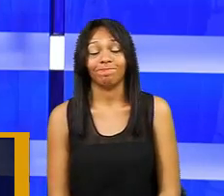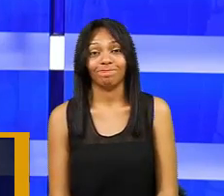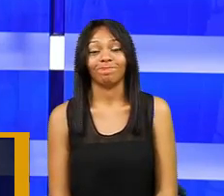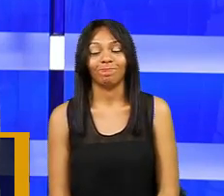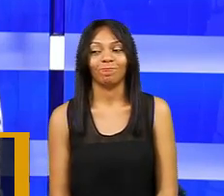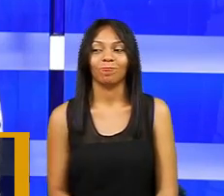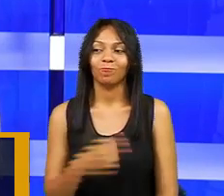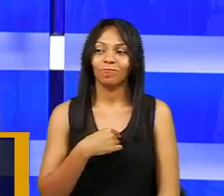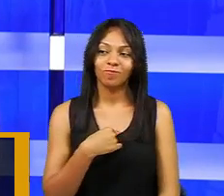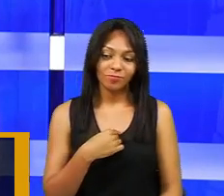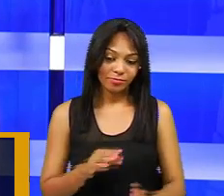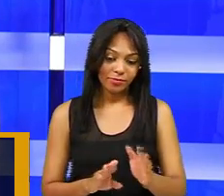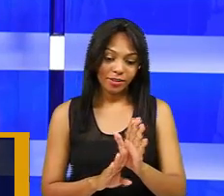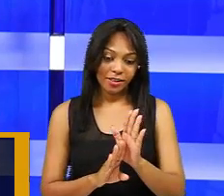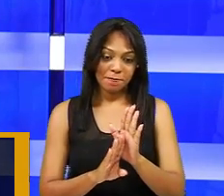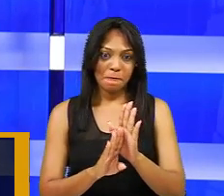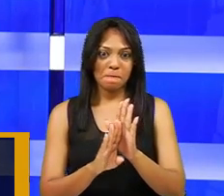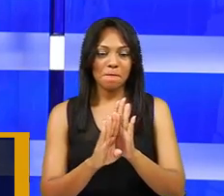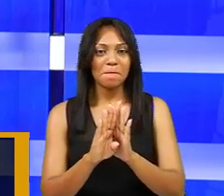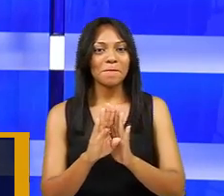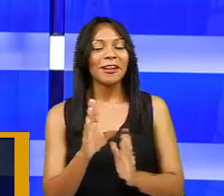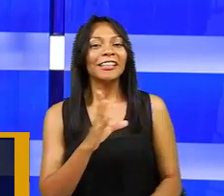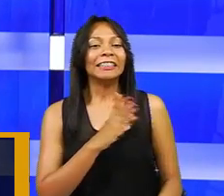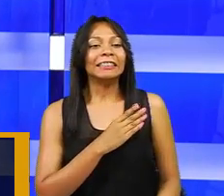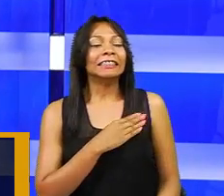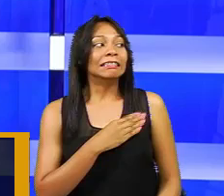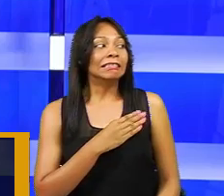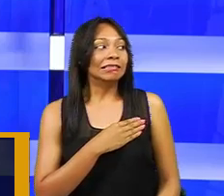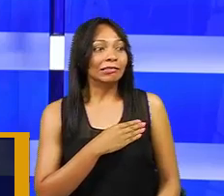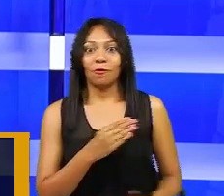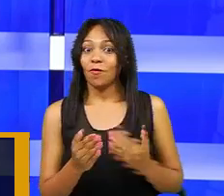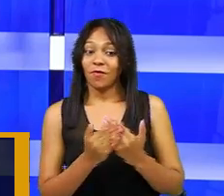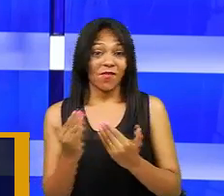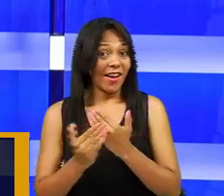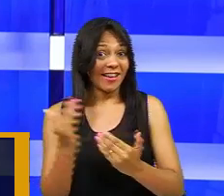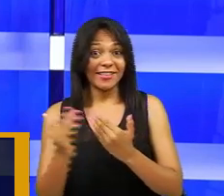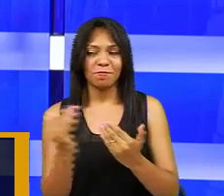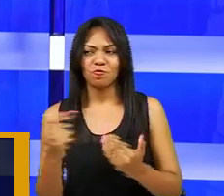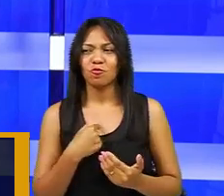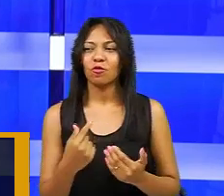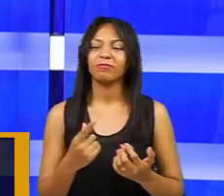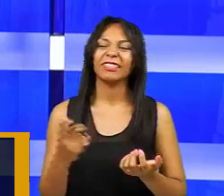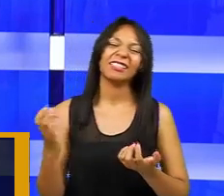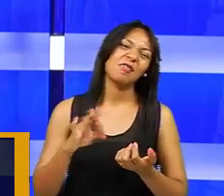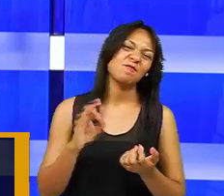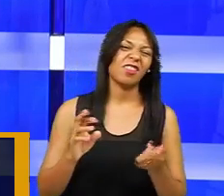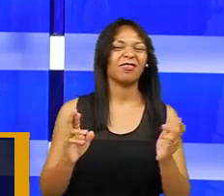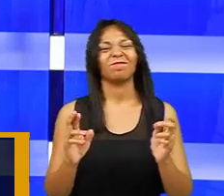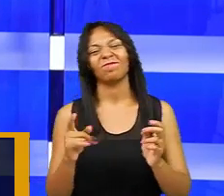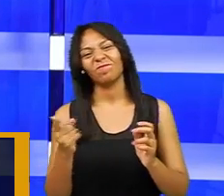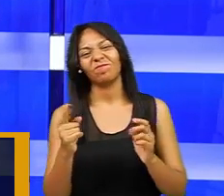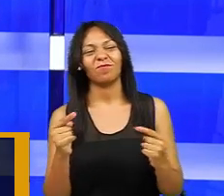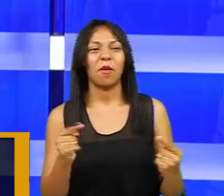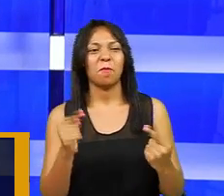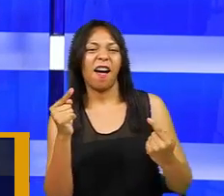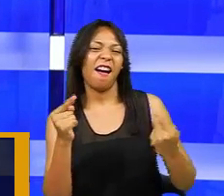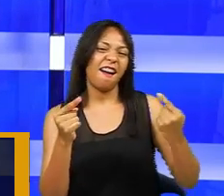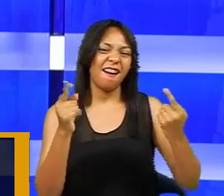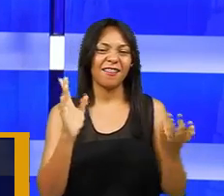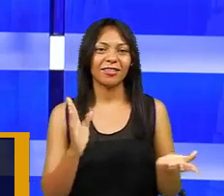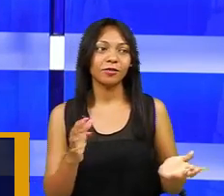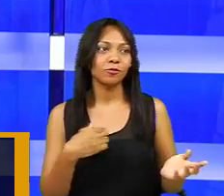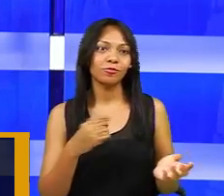musical. Como todos saben, me he basado prácticamente en el tema de concursos. Como ya saben,